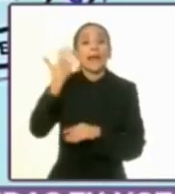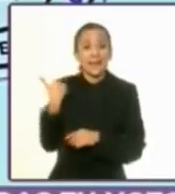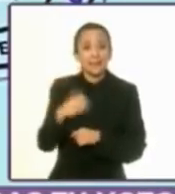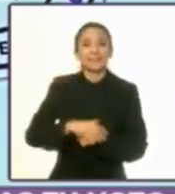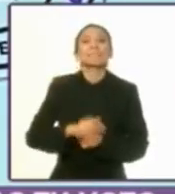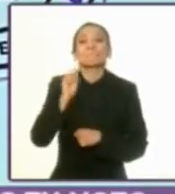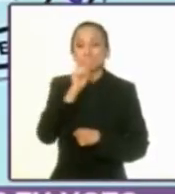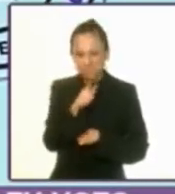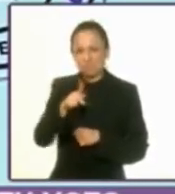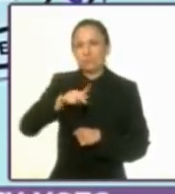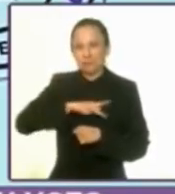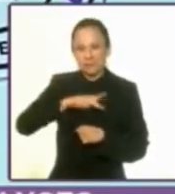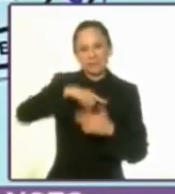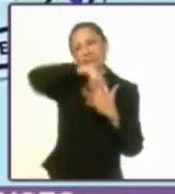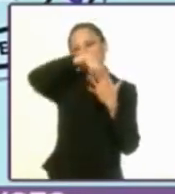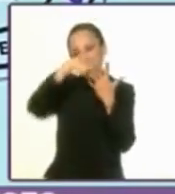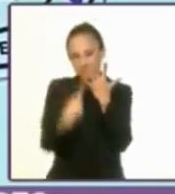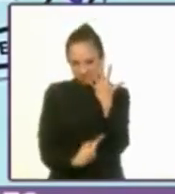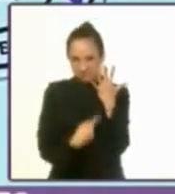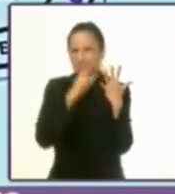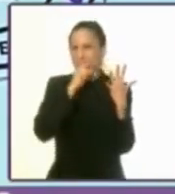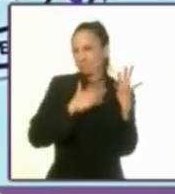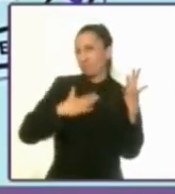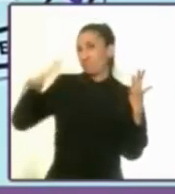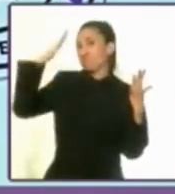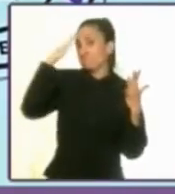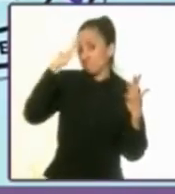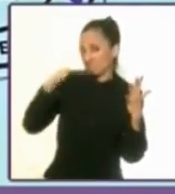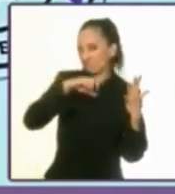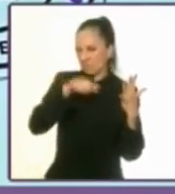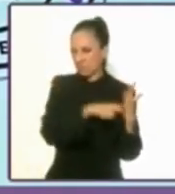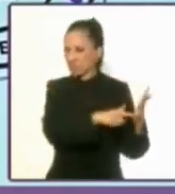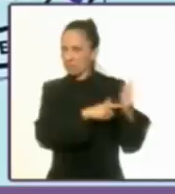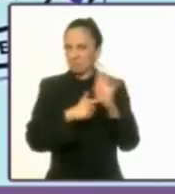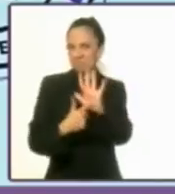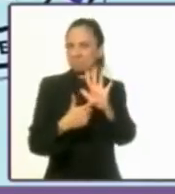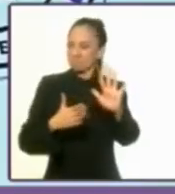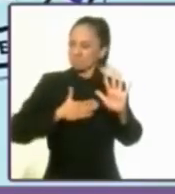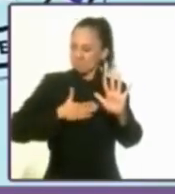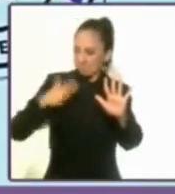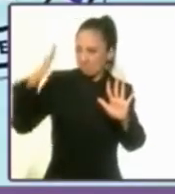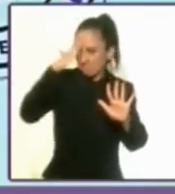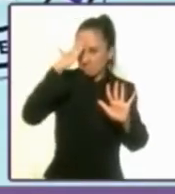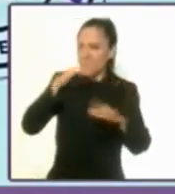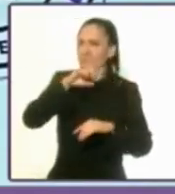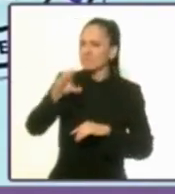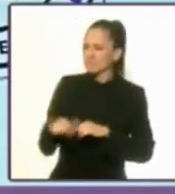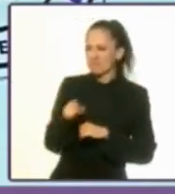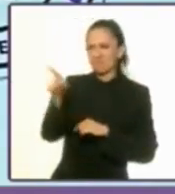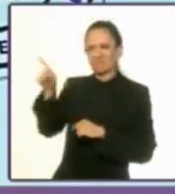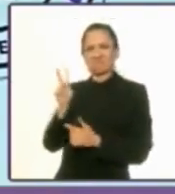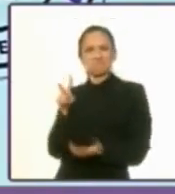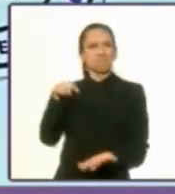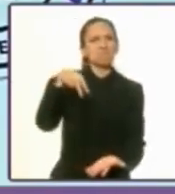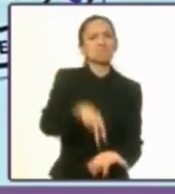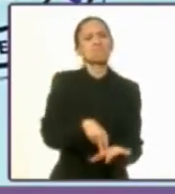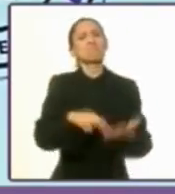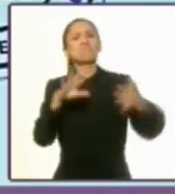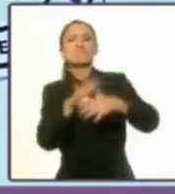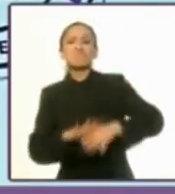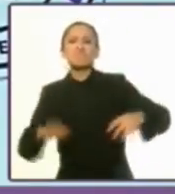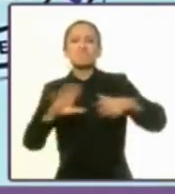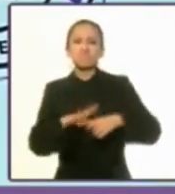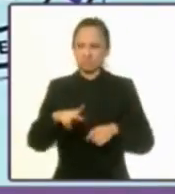del apocalipsis que después convertí en mis cinco frentes y de repente salió a dar conferencia de prensa para repetir mis mismas